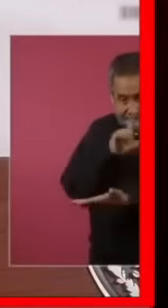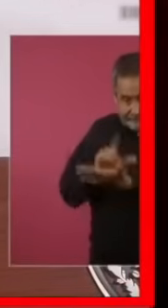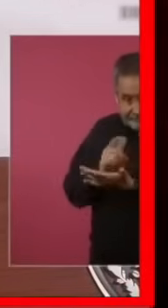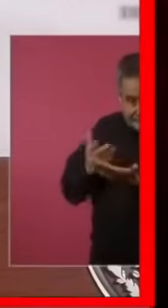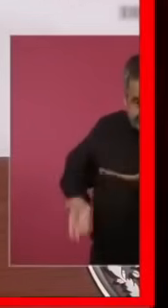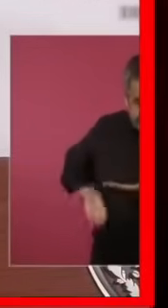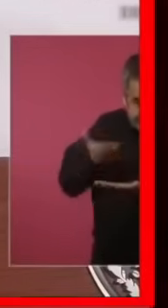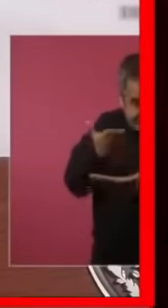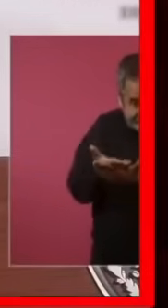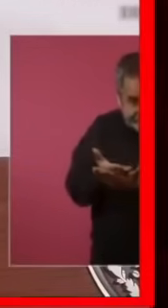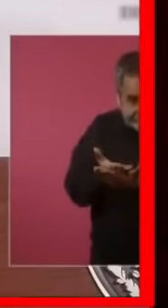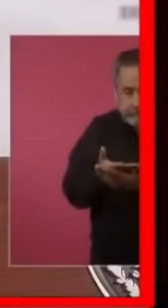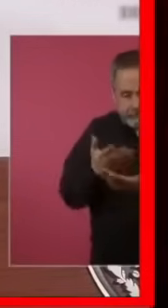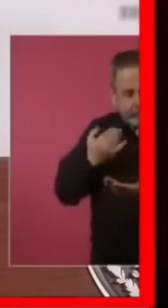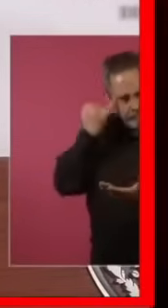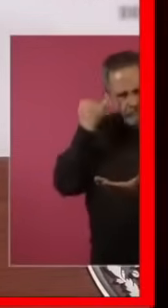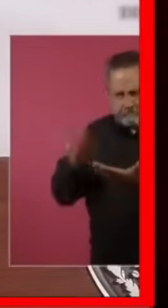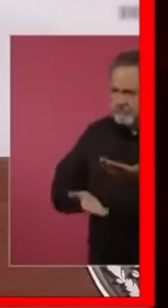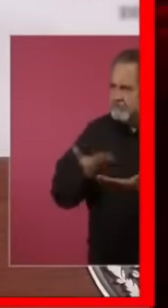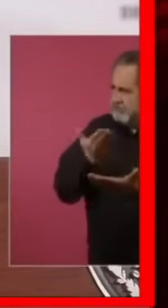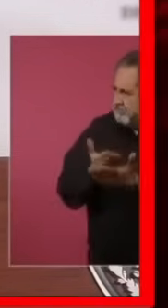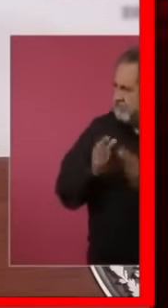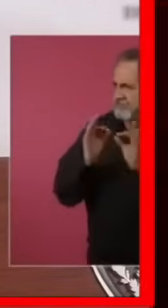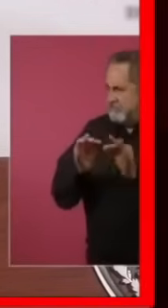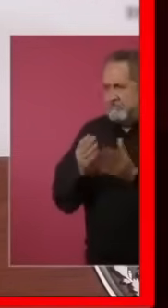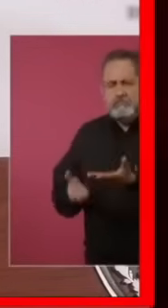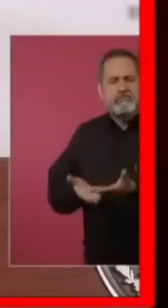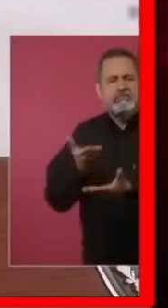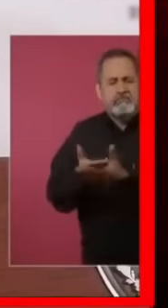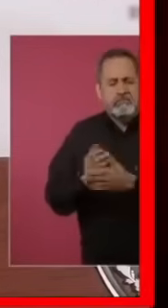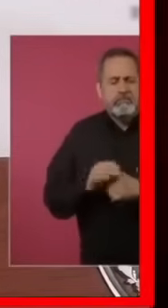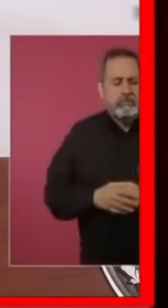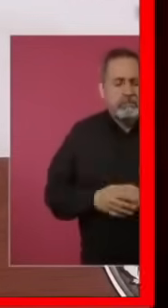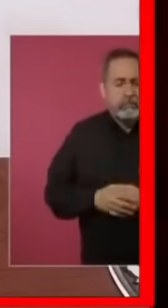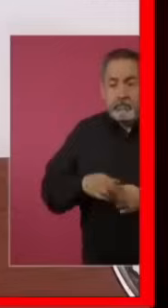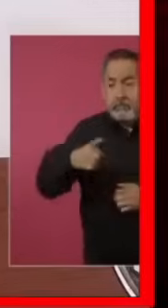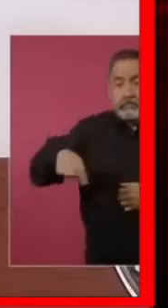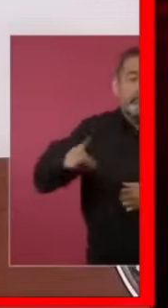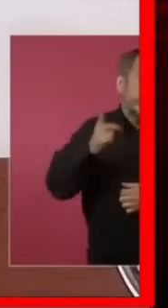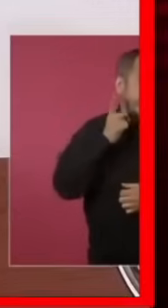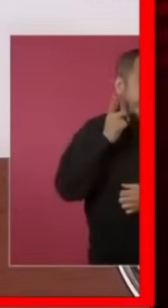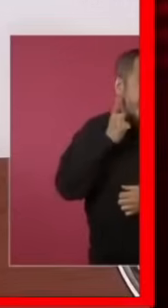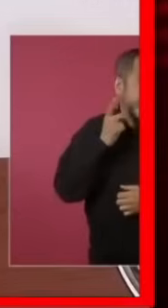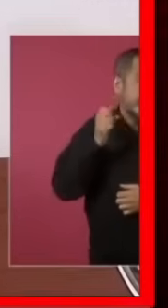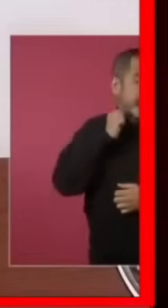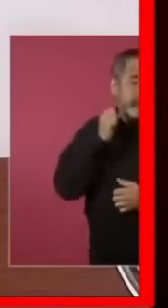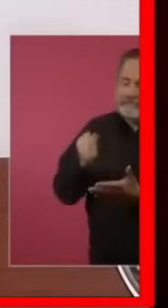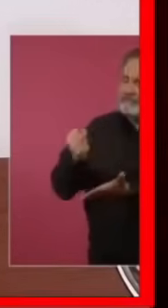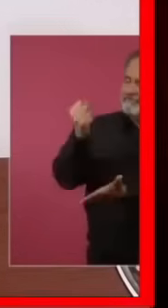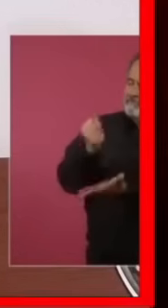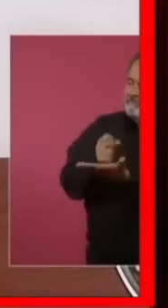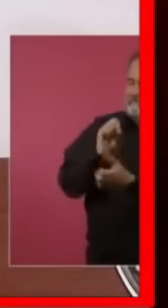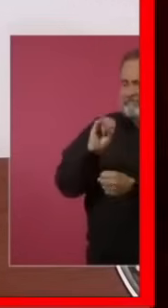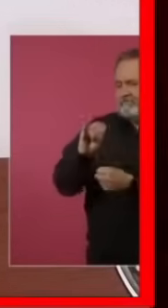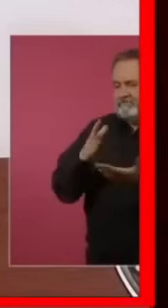ojo, la propusimos, la aprobaron en el Congreso,